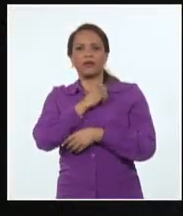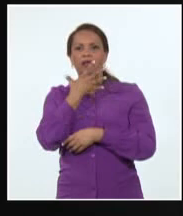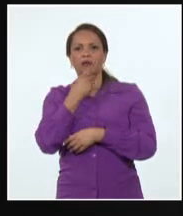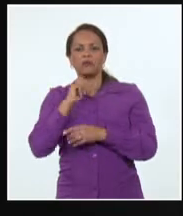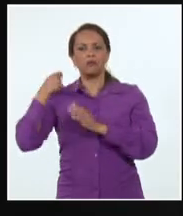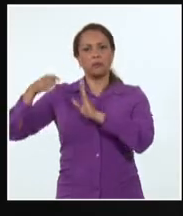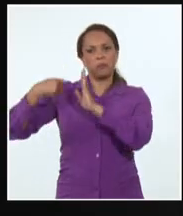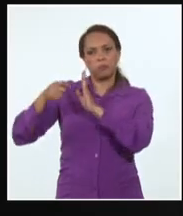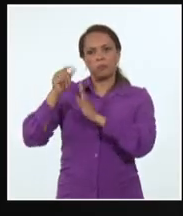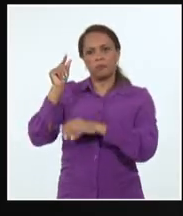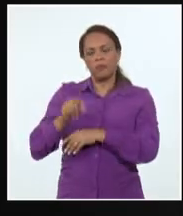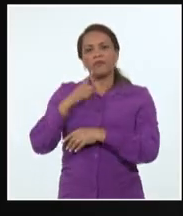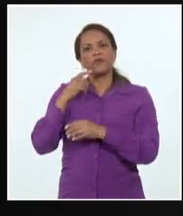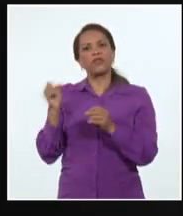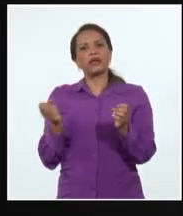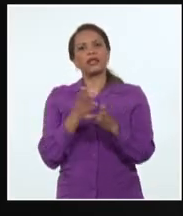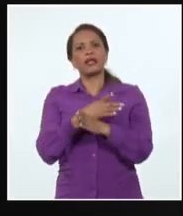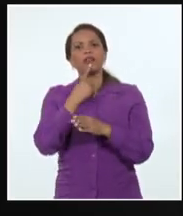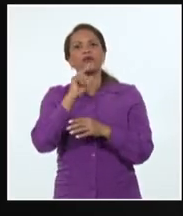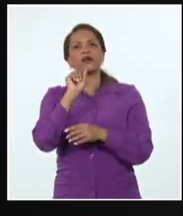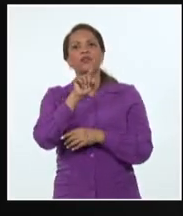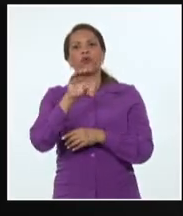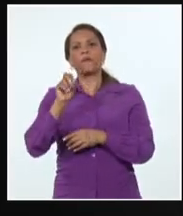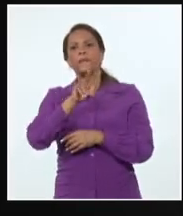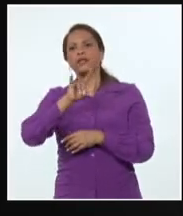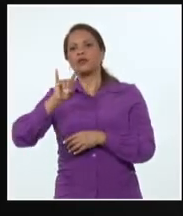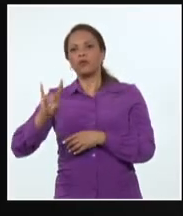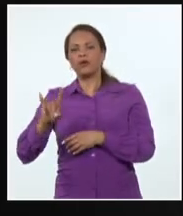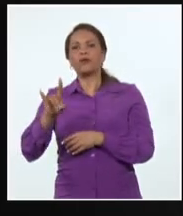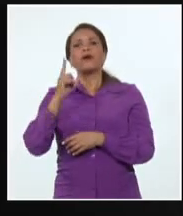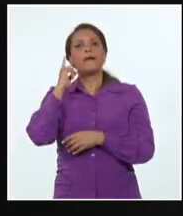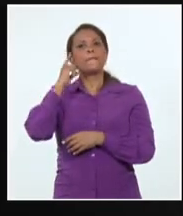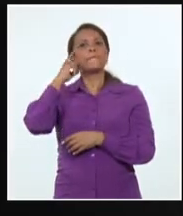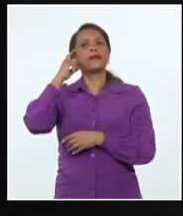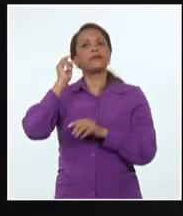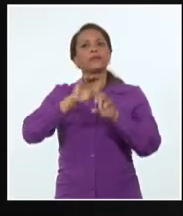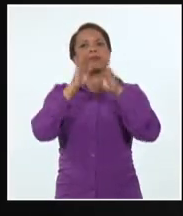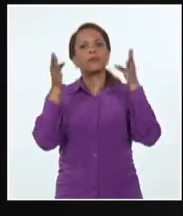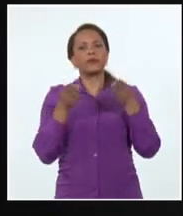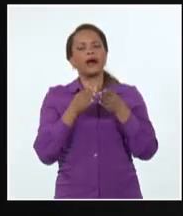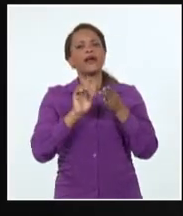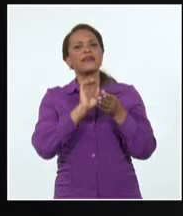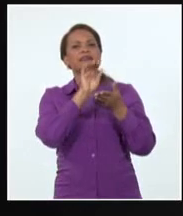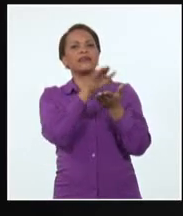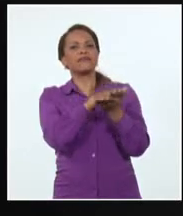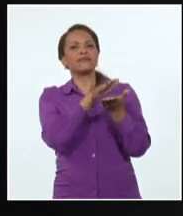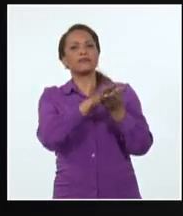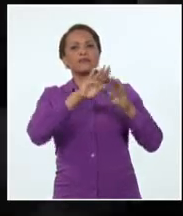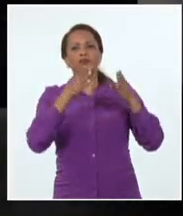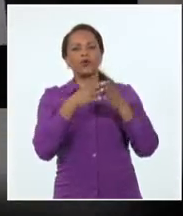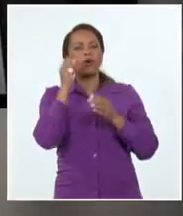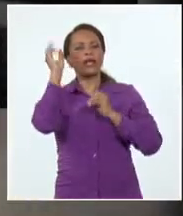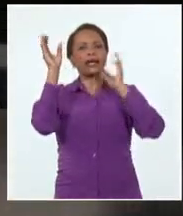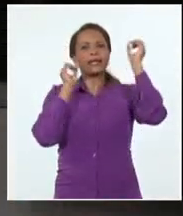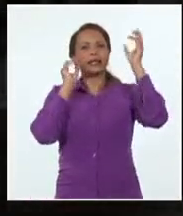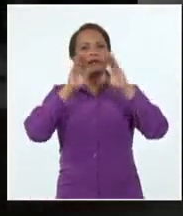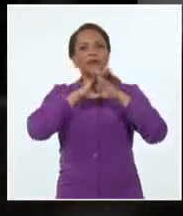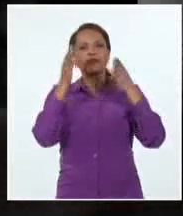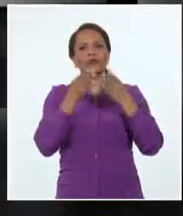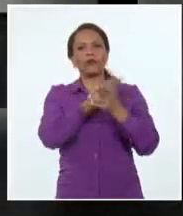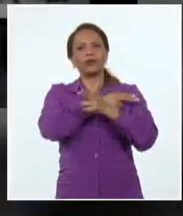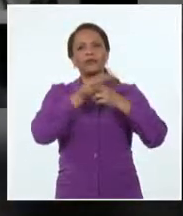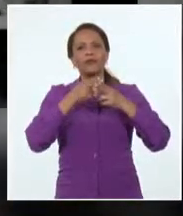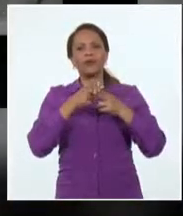UK latinoamericano fue declarado en 2009 Memoria del Mundo por la UNESCO, pues registró con audacia y creatividad los